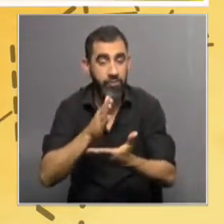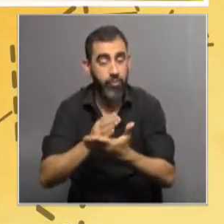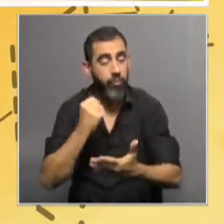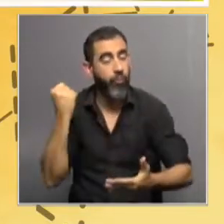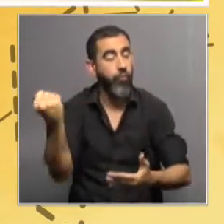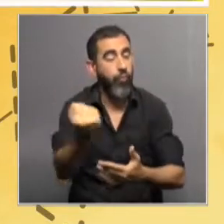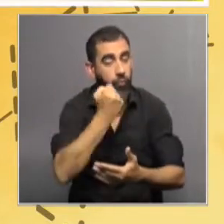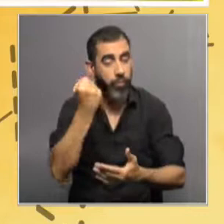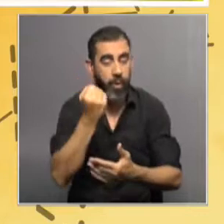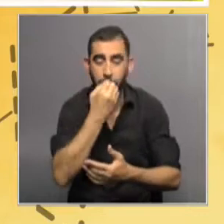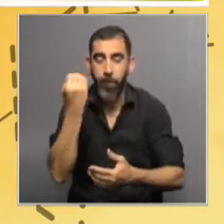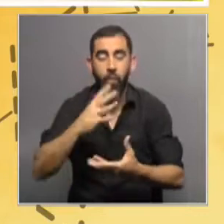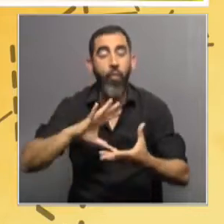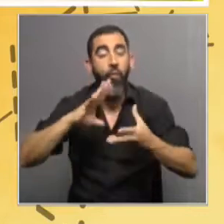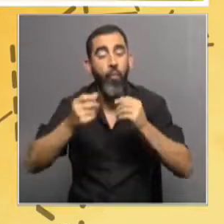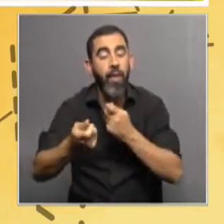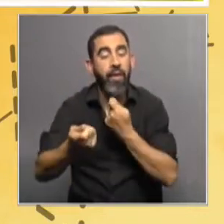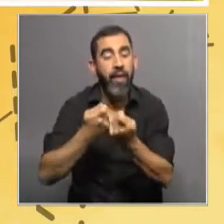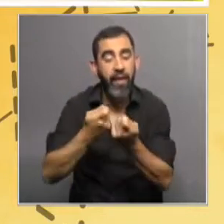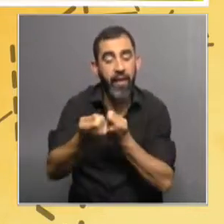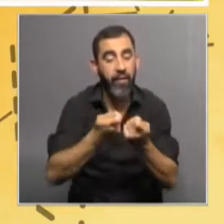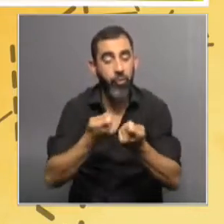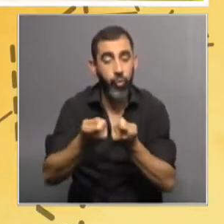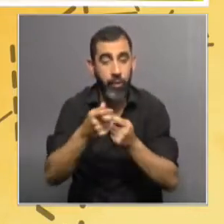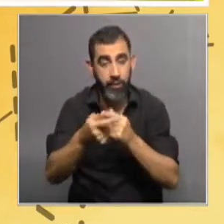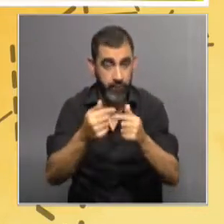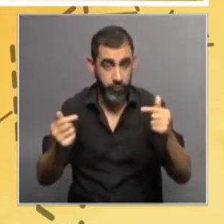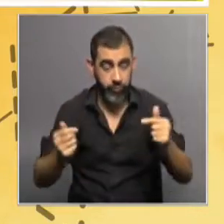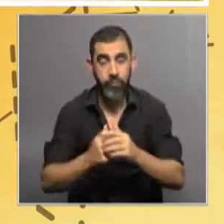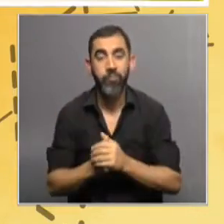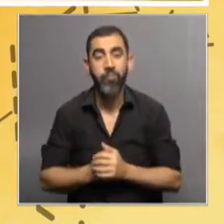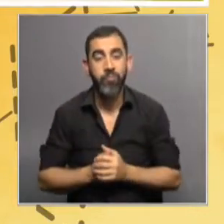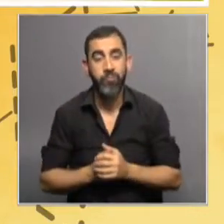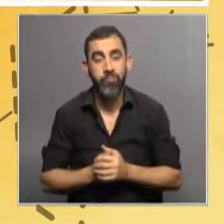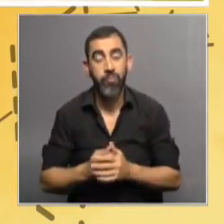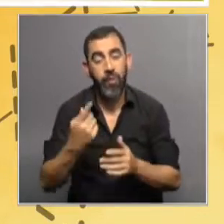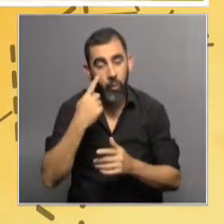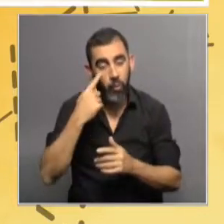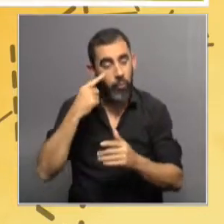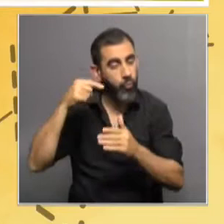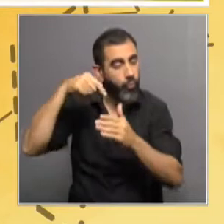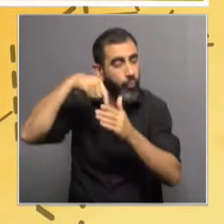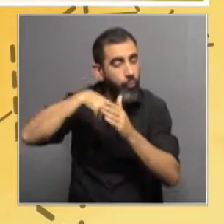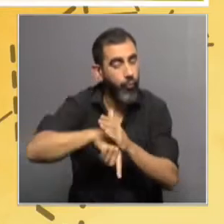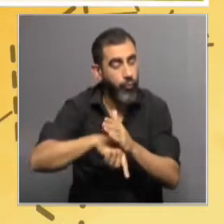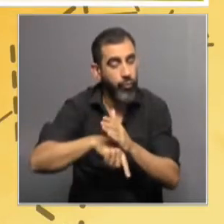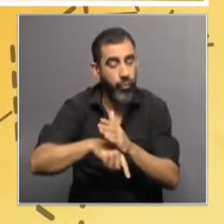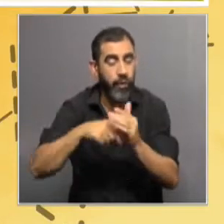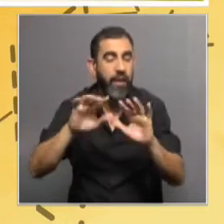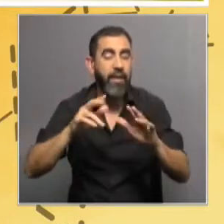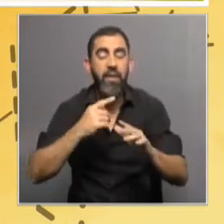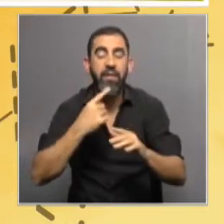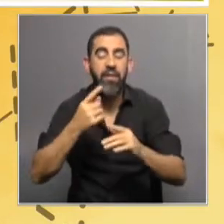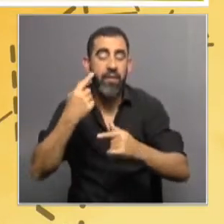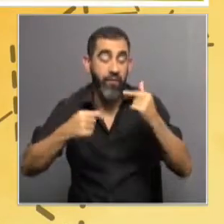fundamental y la mejor forma de gestionar la clínica para conocer en profundidad las implicancias de las